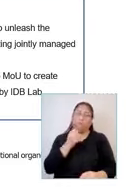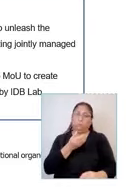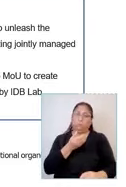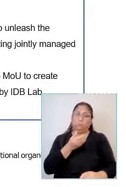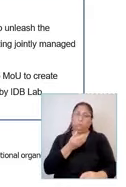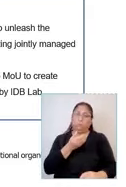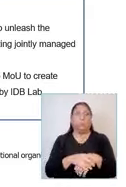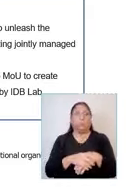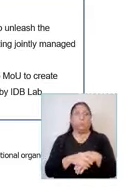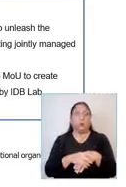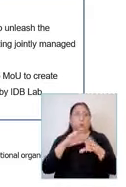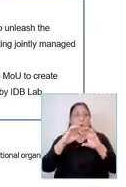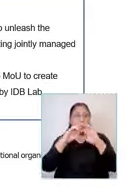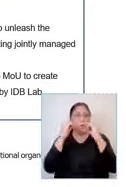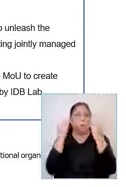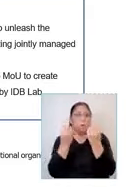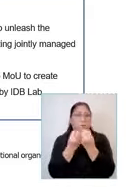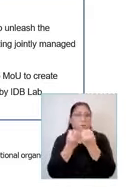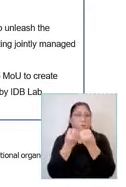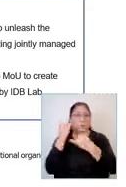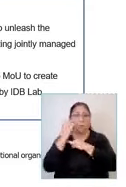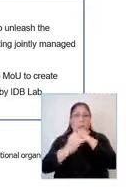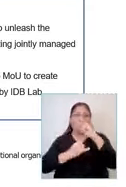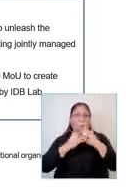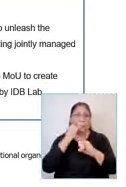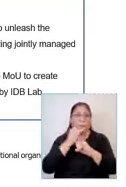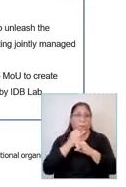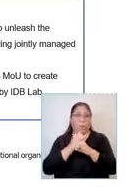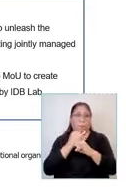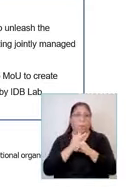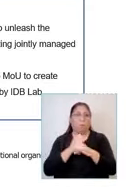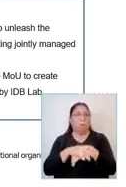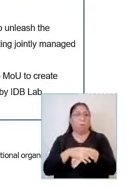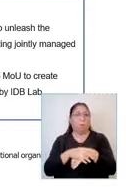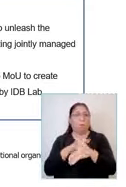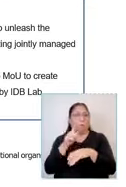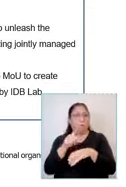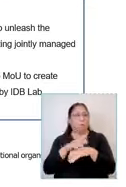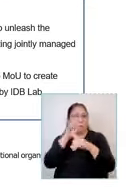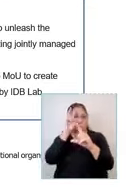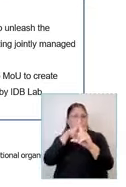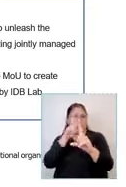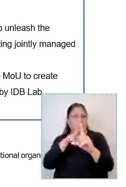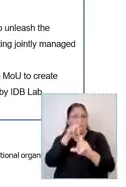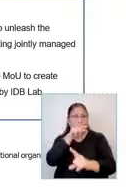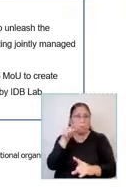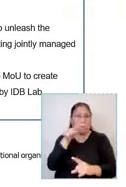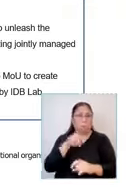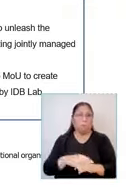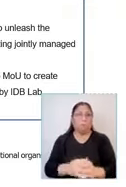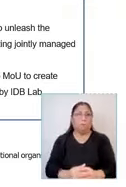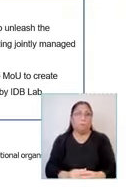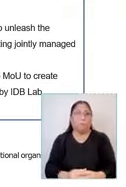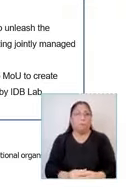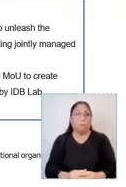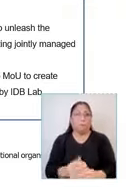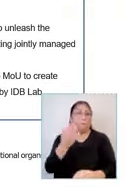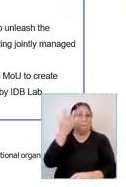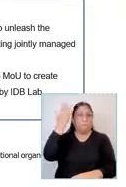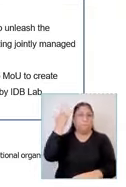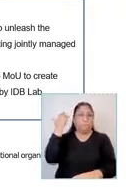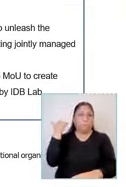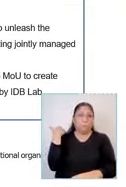la organización internacional es una tendencia que estamos viendo. En el pasado,